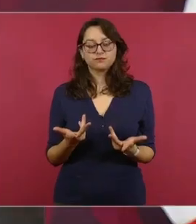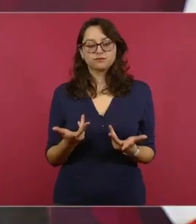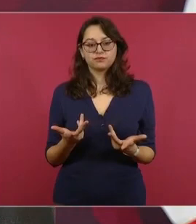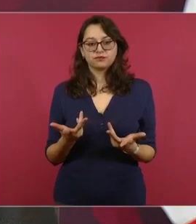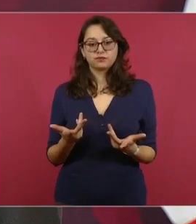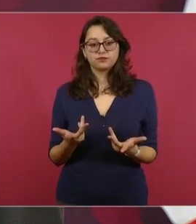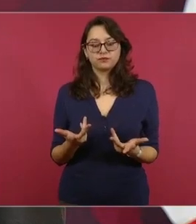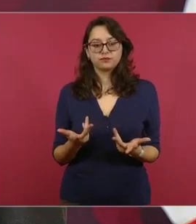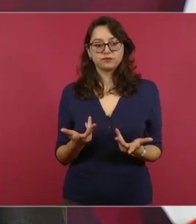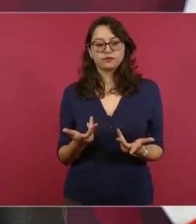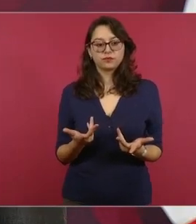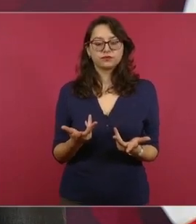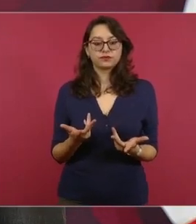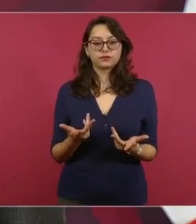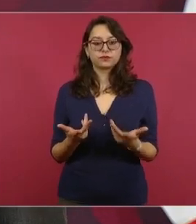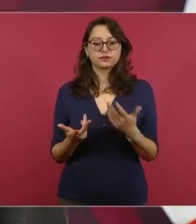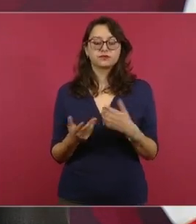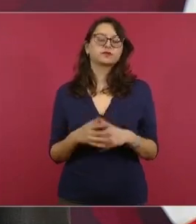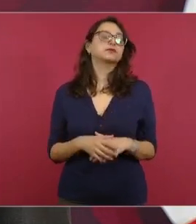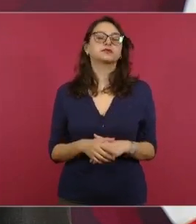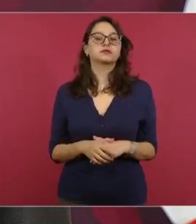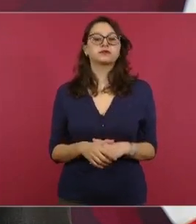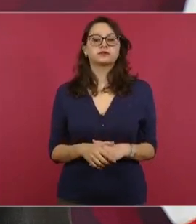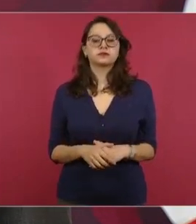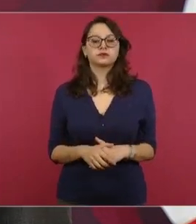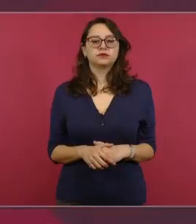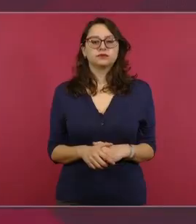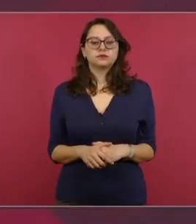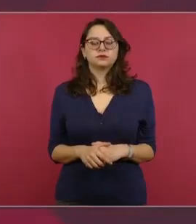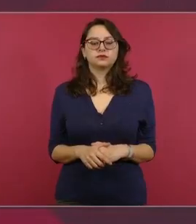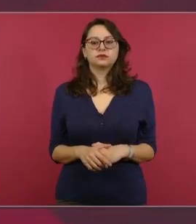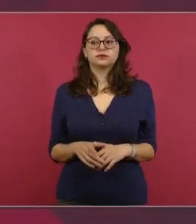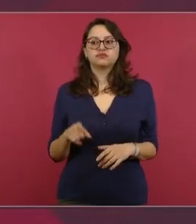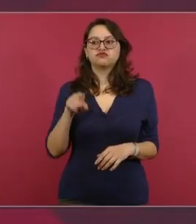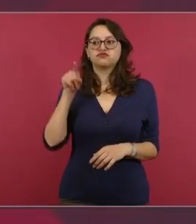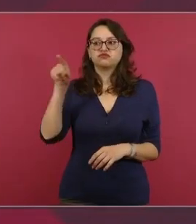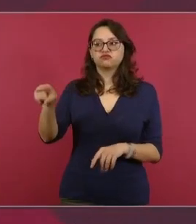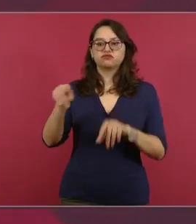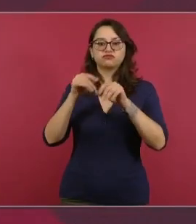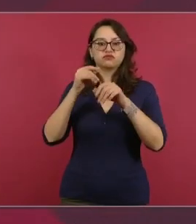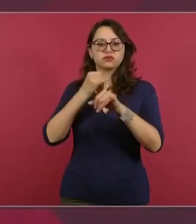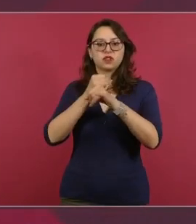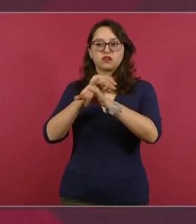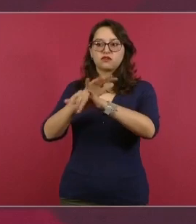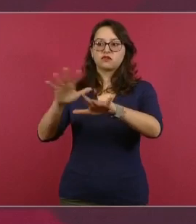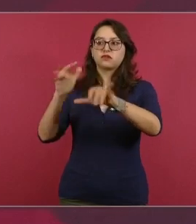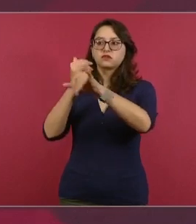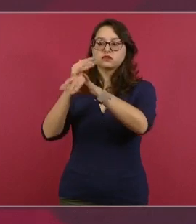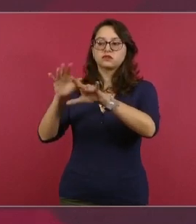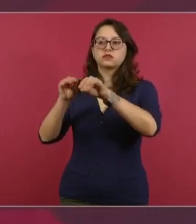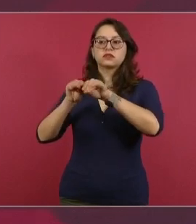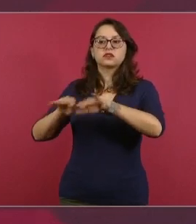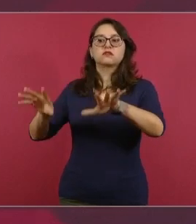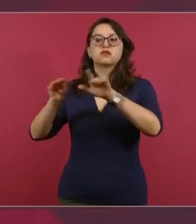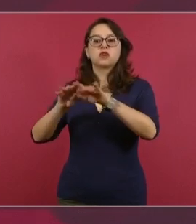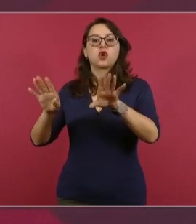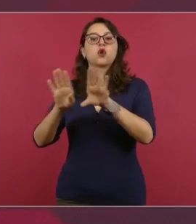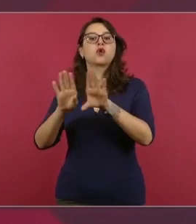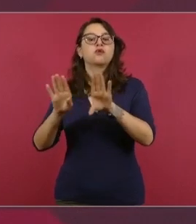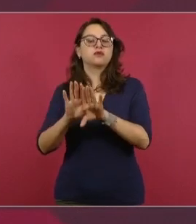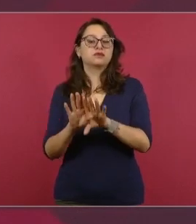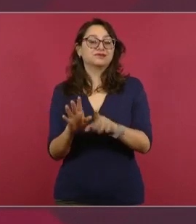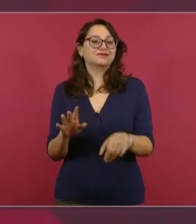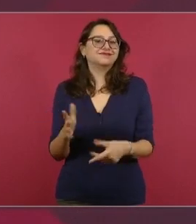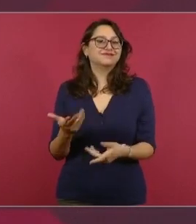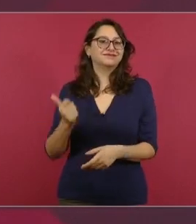aunque se va a difundir con aparatos de sonido,